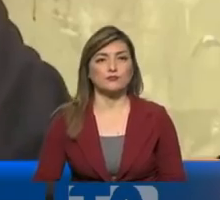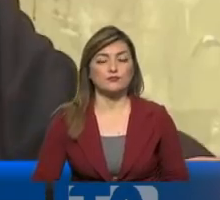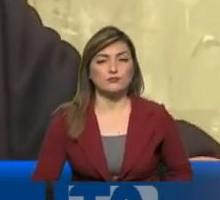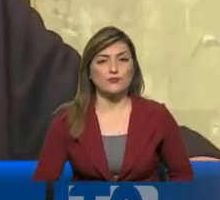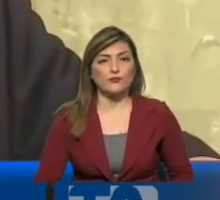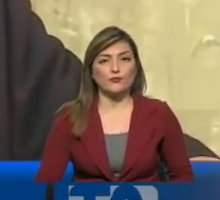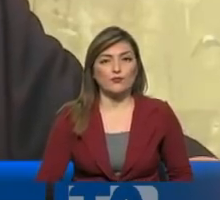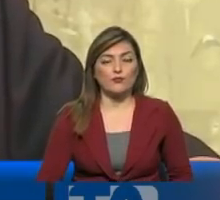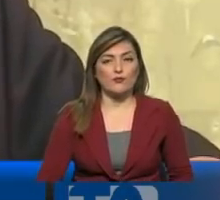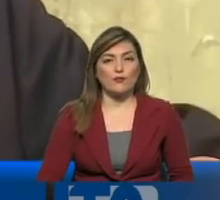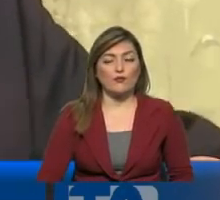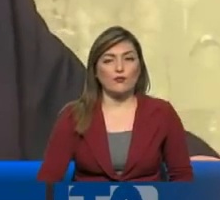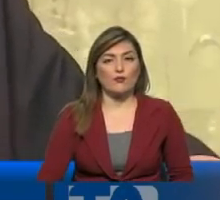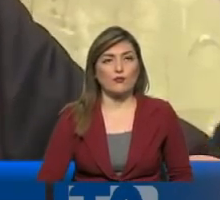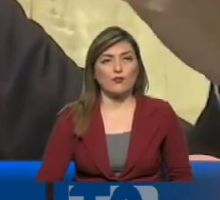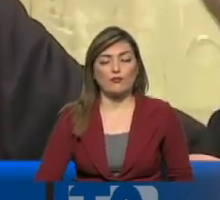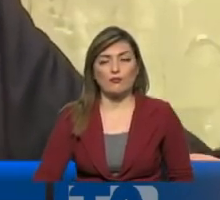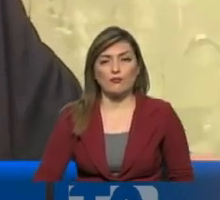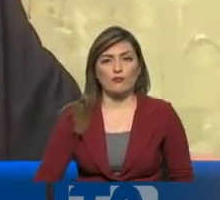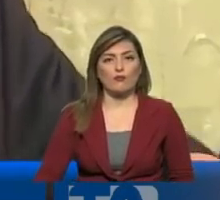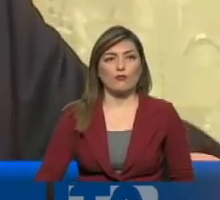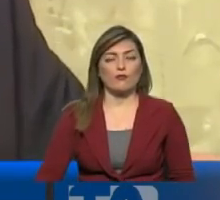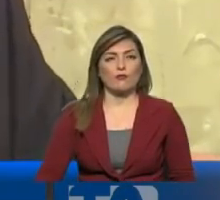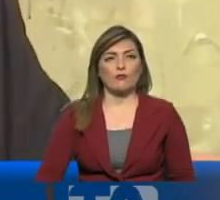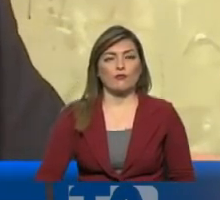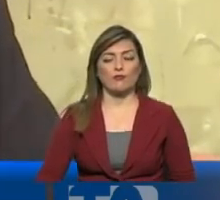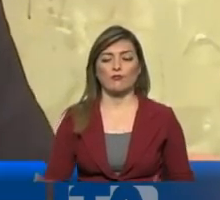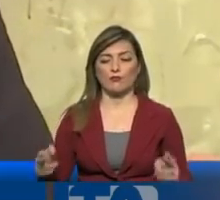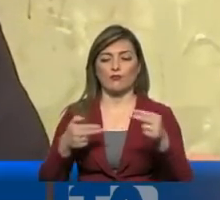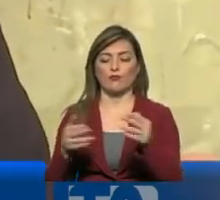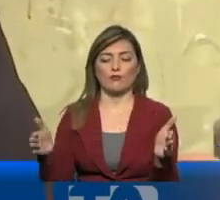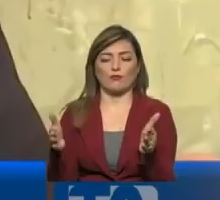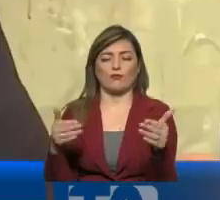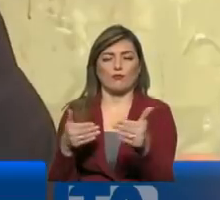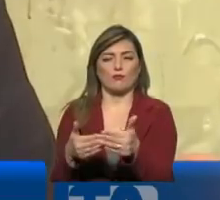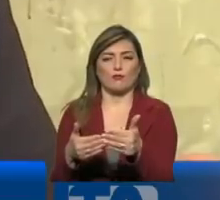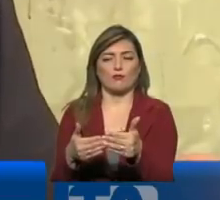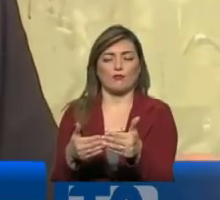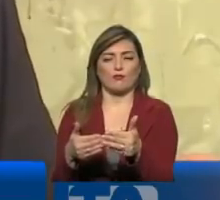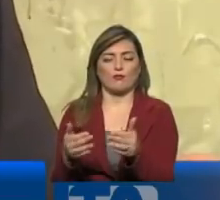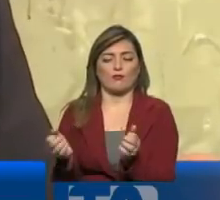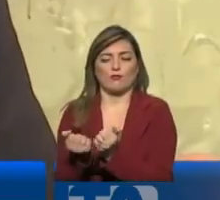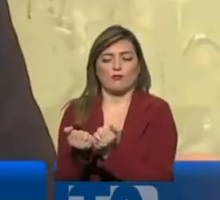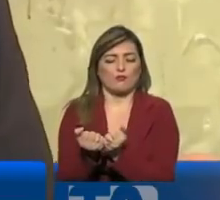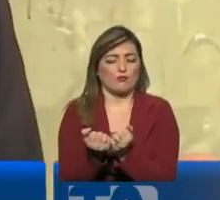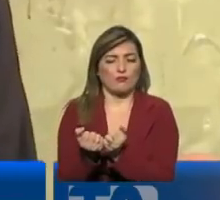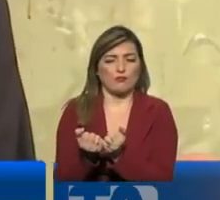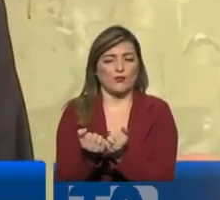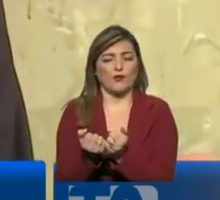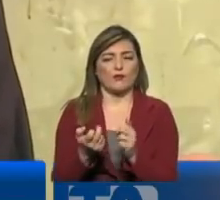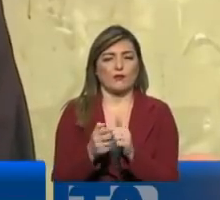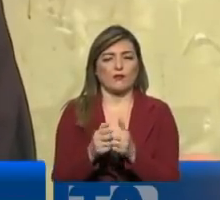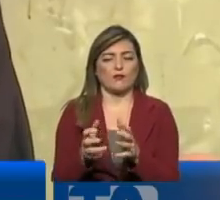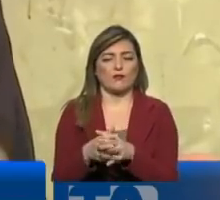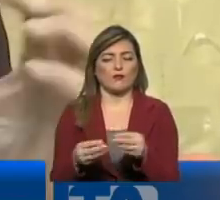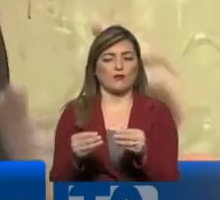que si tiene un departamento de 200, 250 metros, eso le va a arreglar más a la